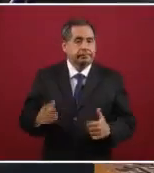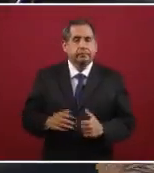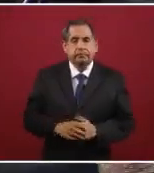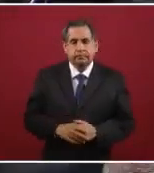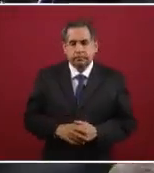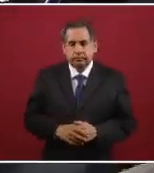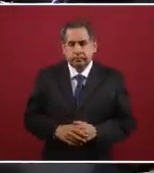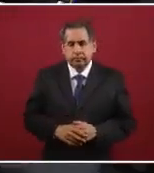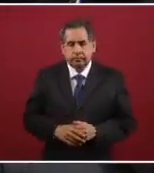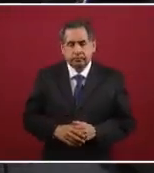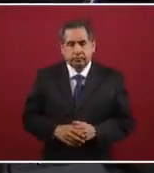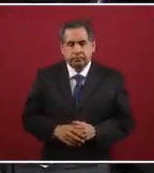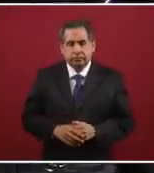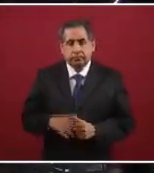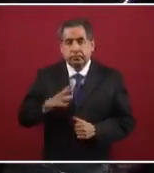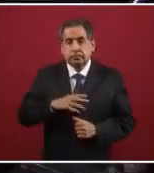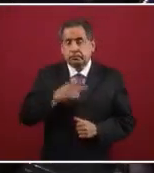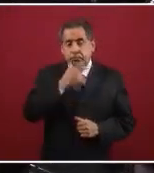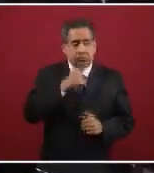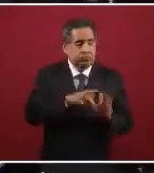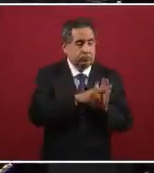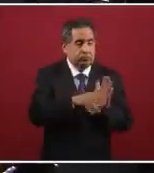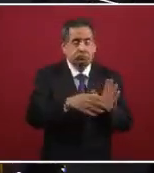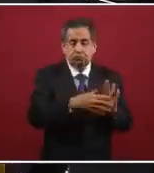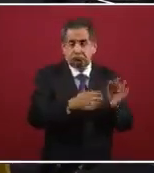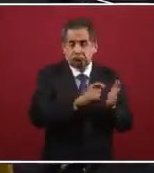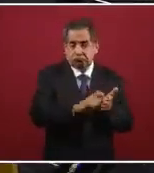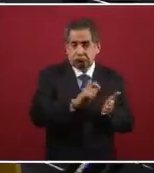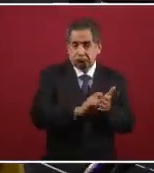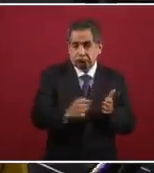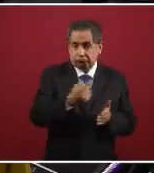Entonces, había un periodista